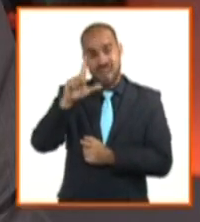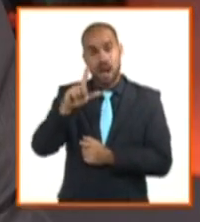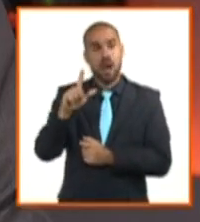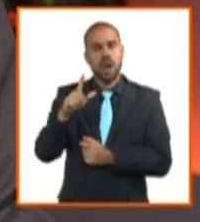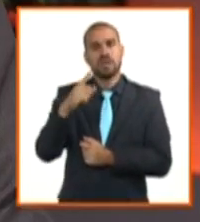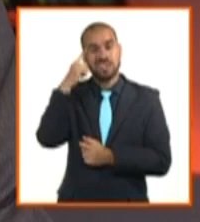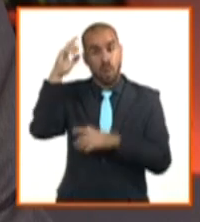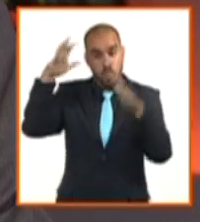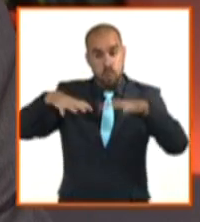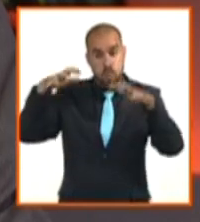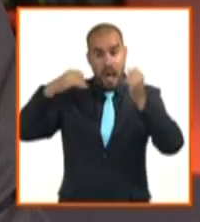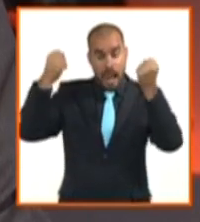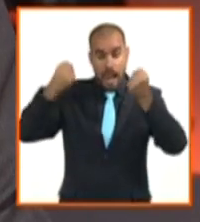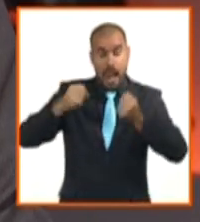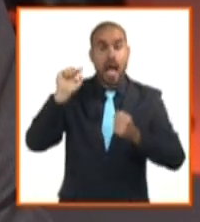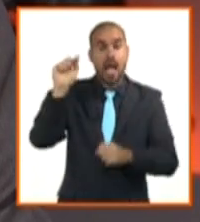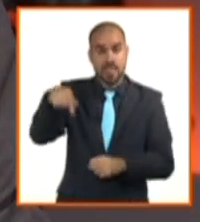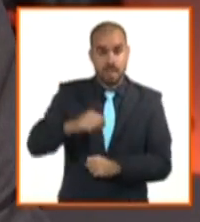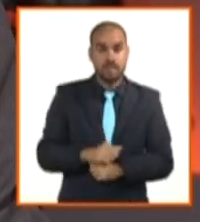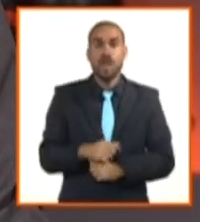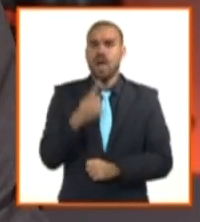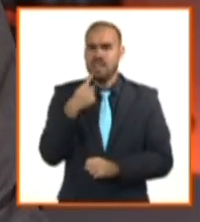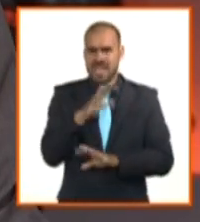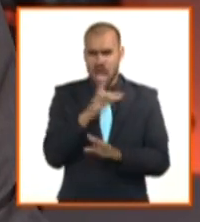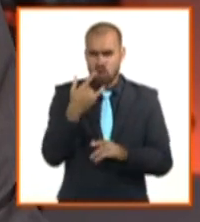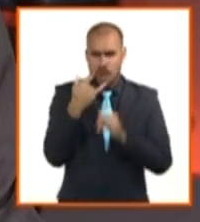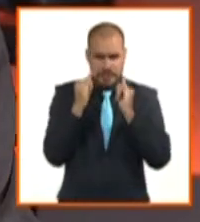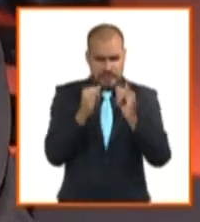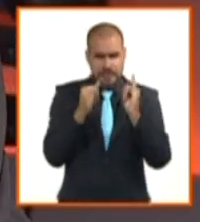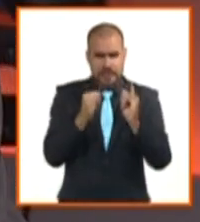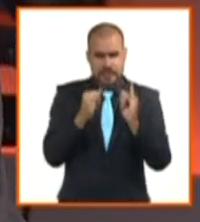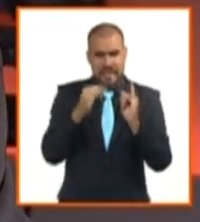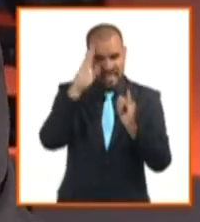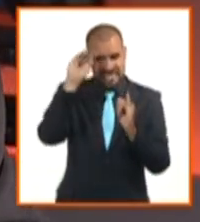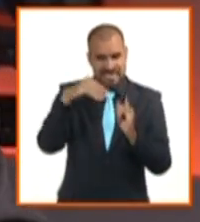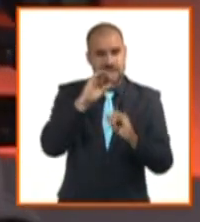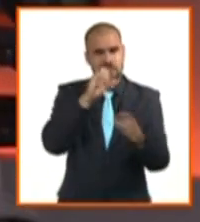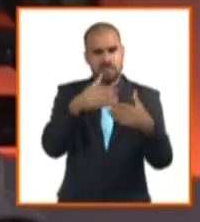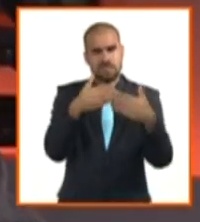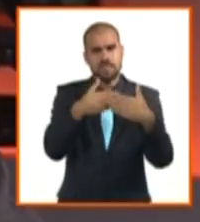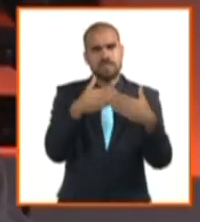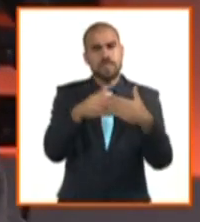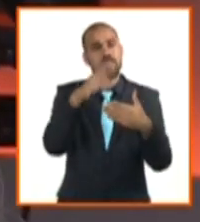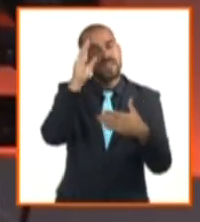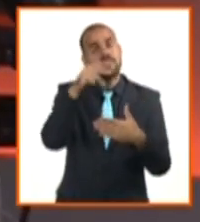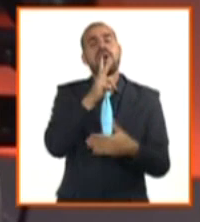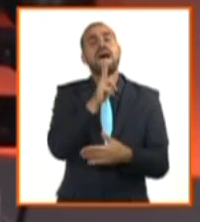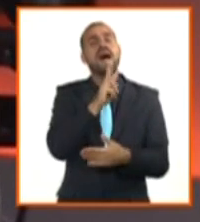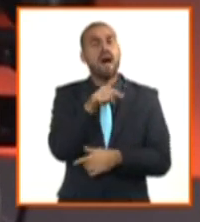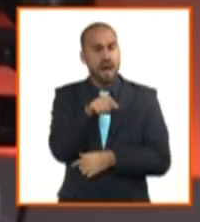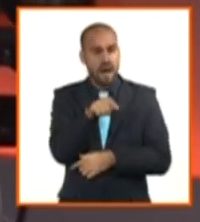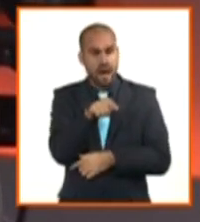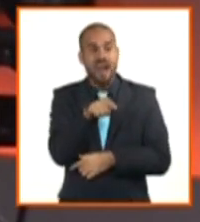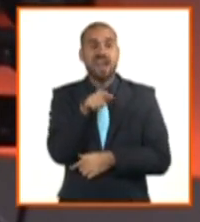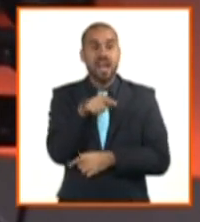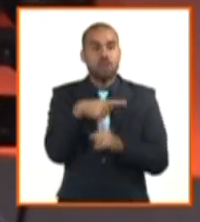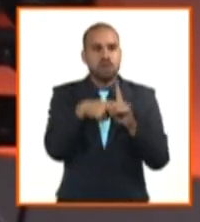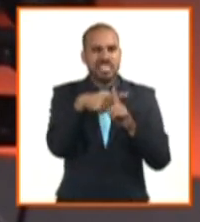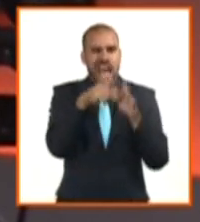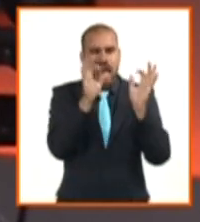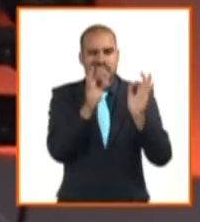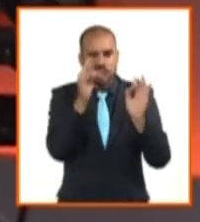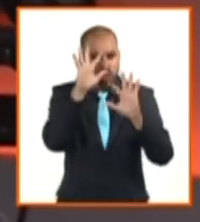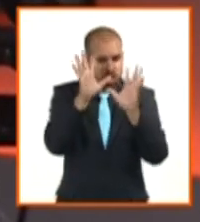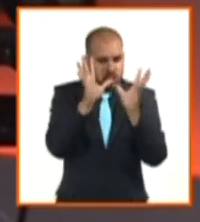reportes de los pluviómetros del instituto nacional de recursos hidráulicos una red más representativa de hay una sana y vamos a ver